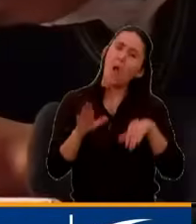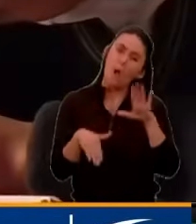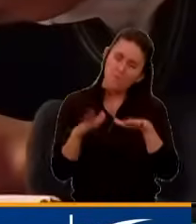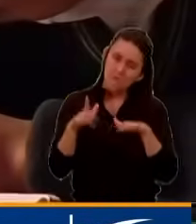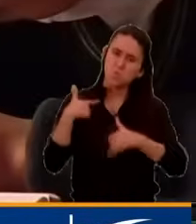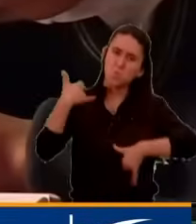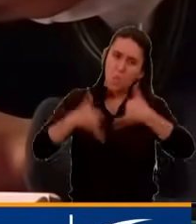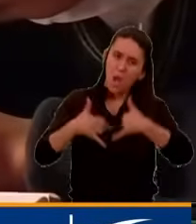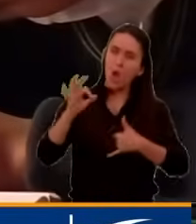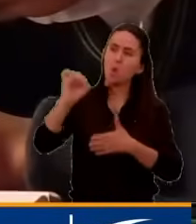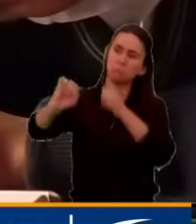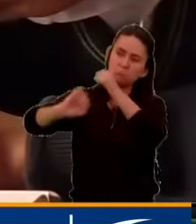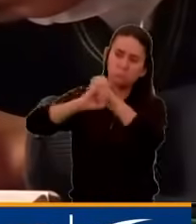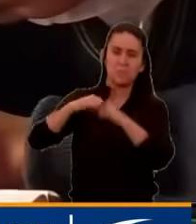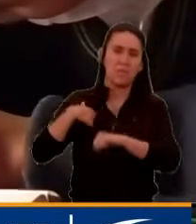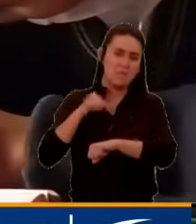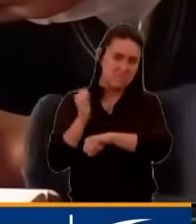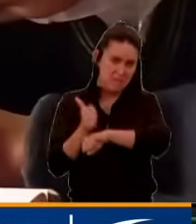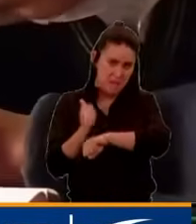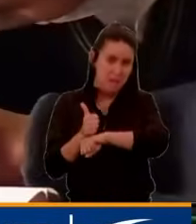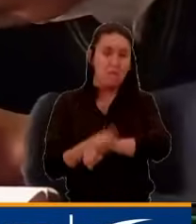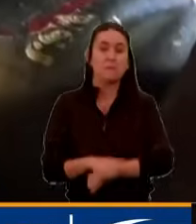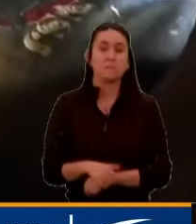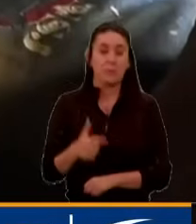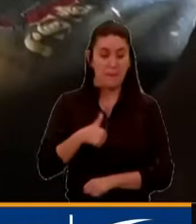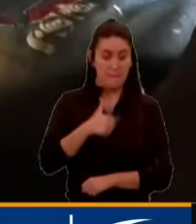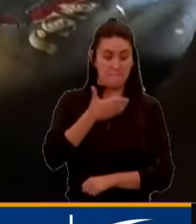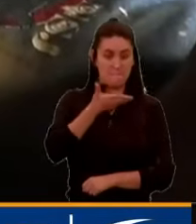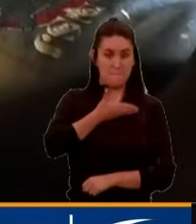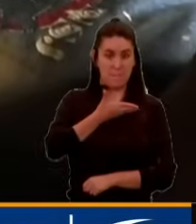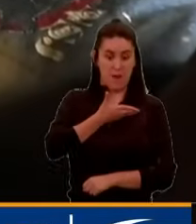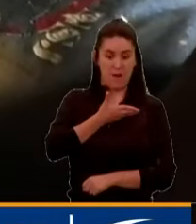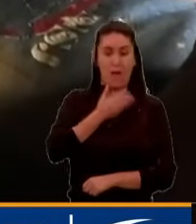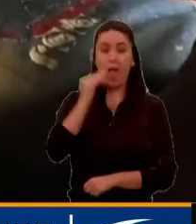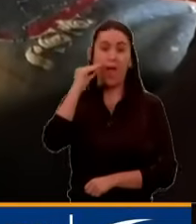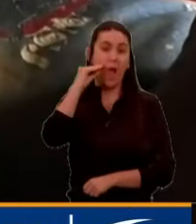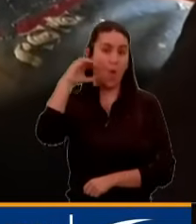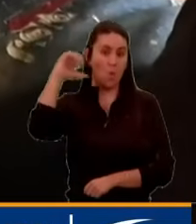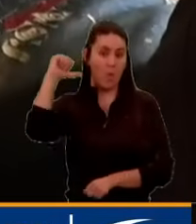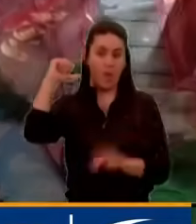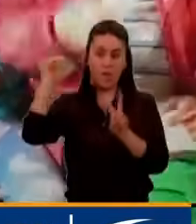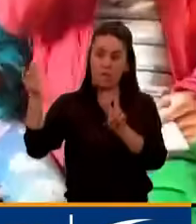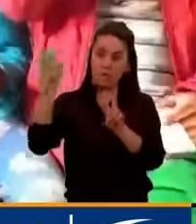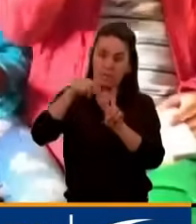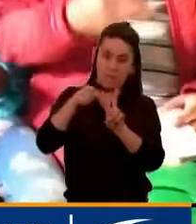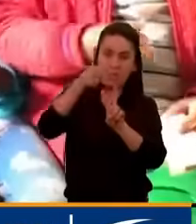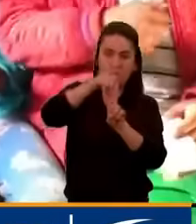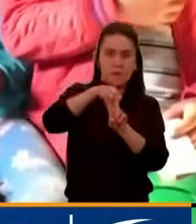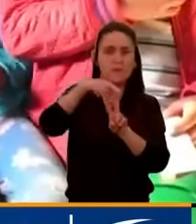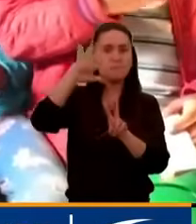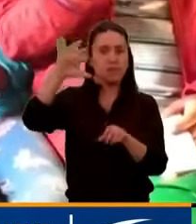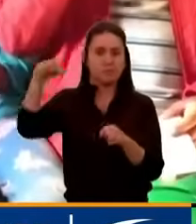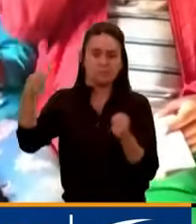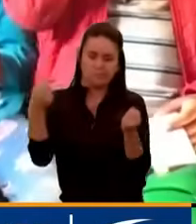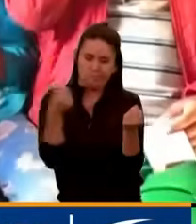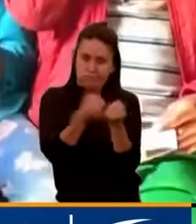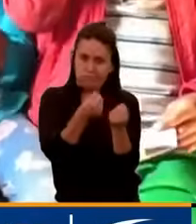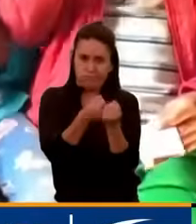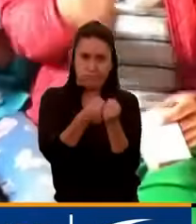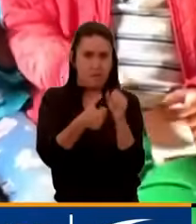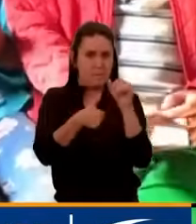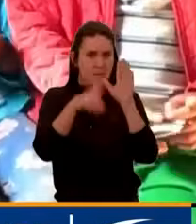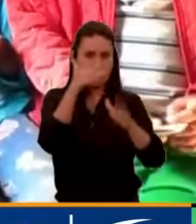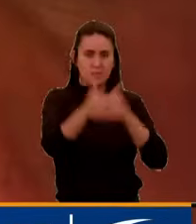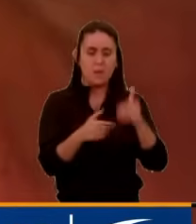las tareas. La mamá y la abuela de este valiente hombre de 36 años se convirtieron en el apoyo más fuerte de este proceso